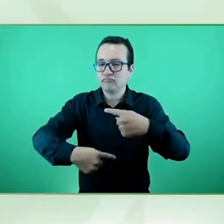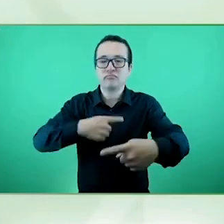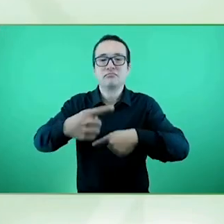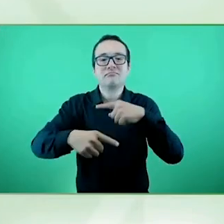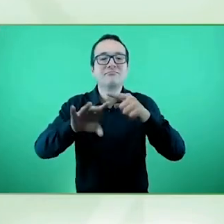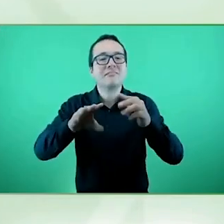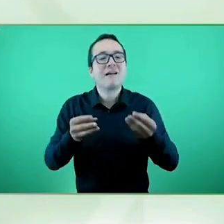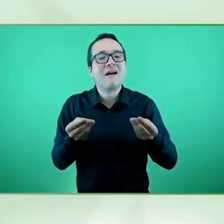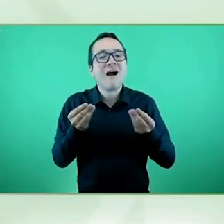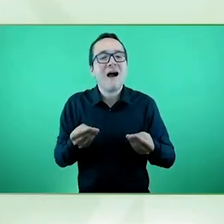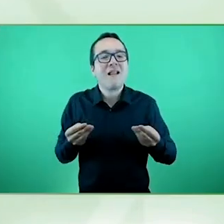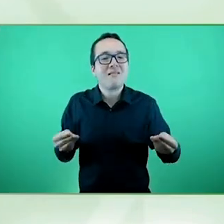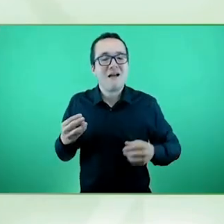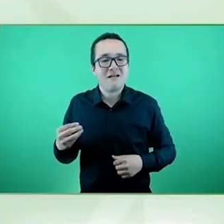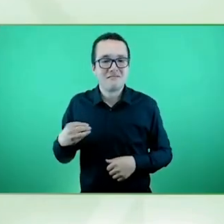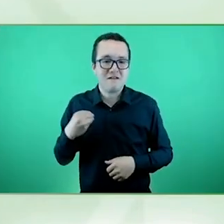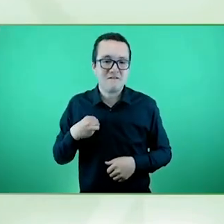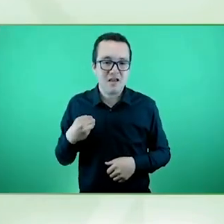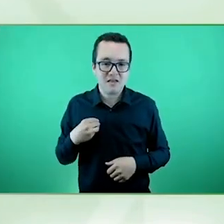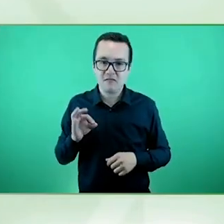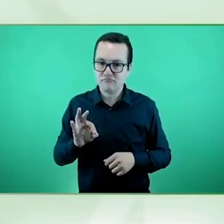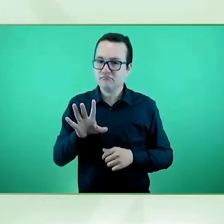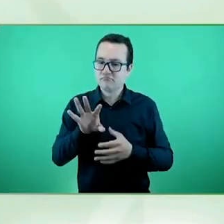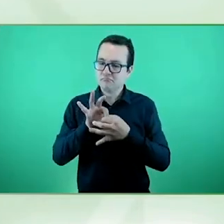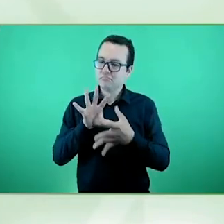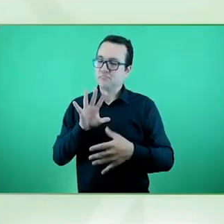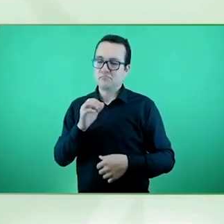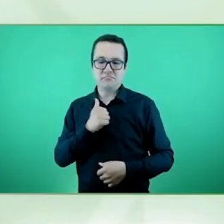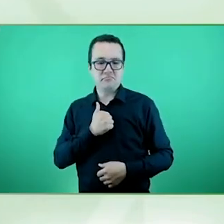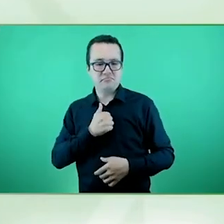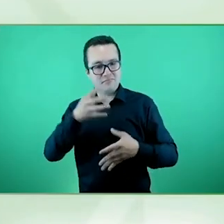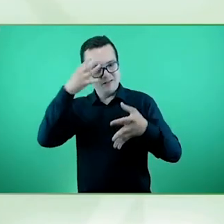de su autodeterminación. Muchas gracias.